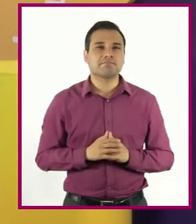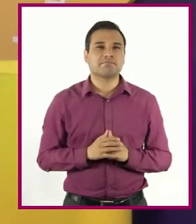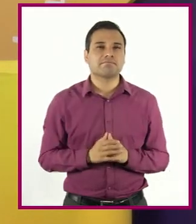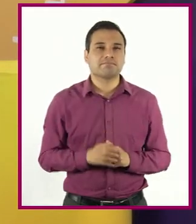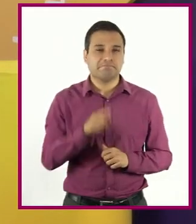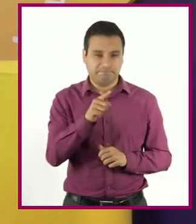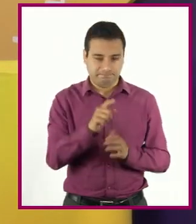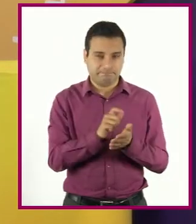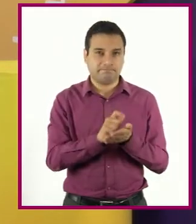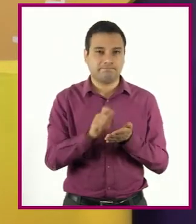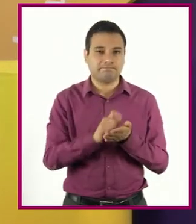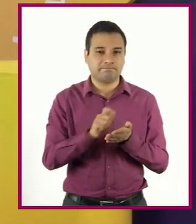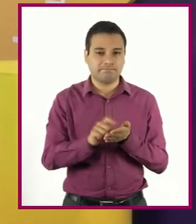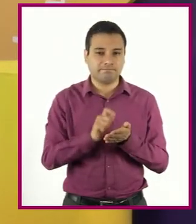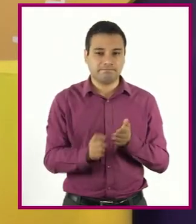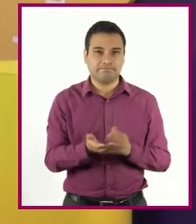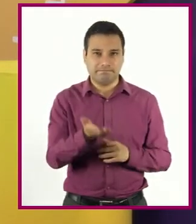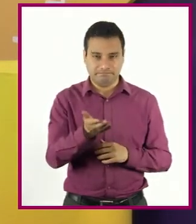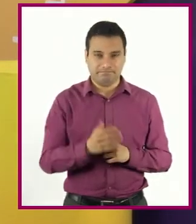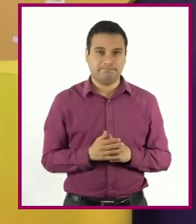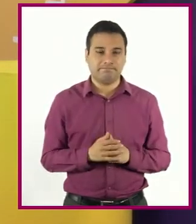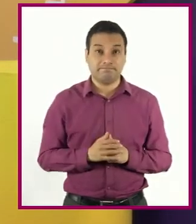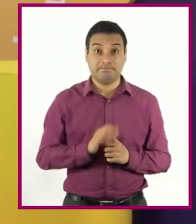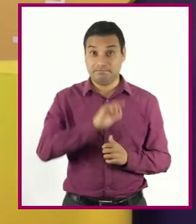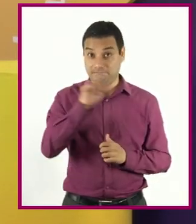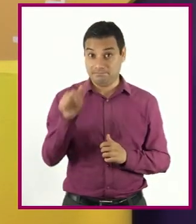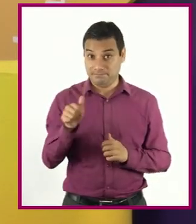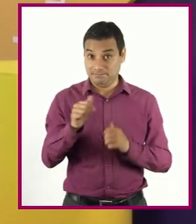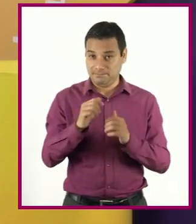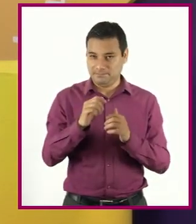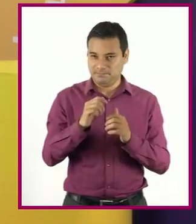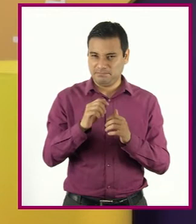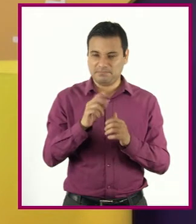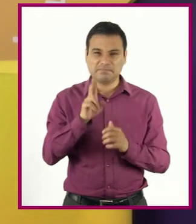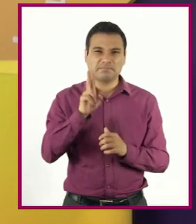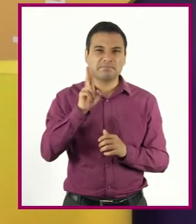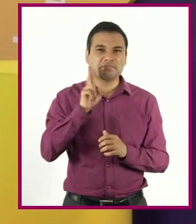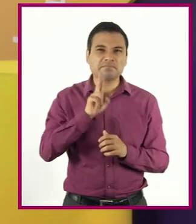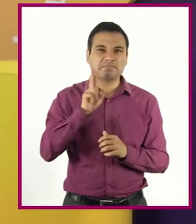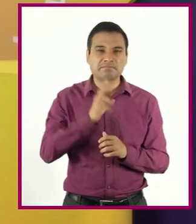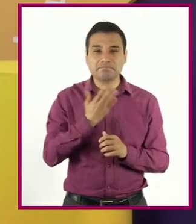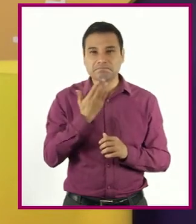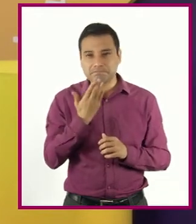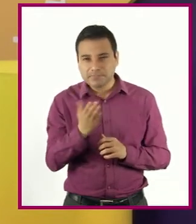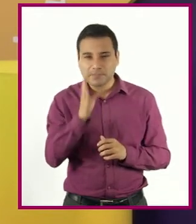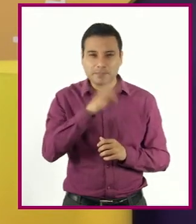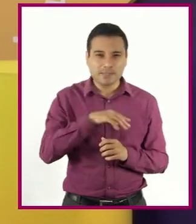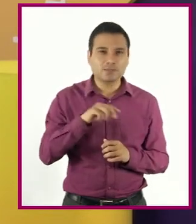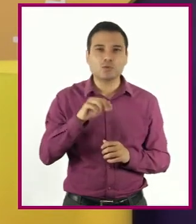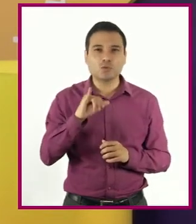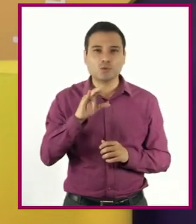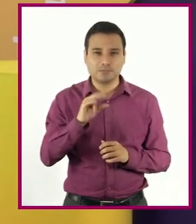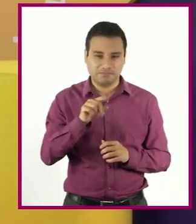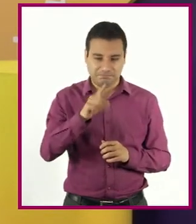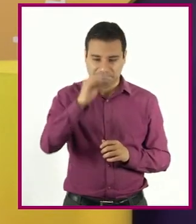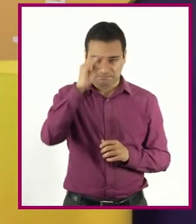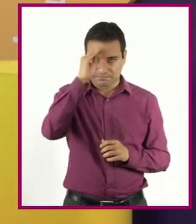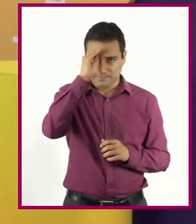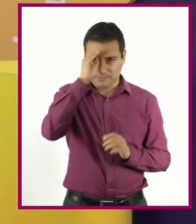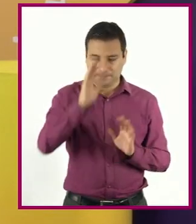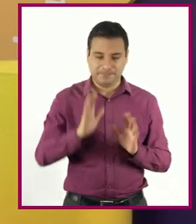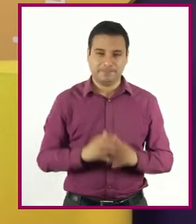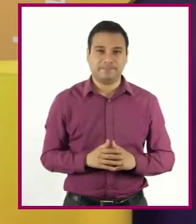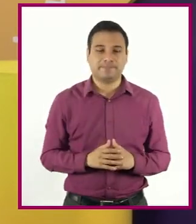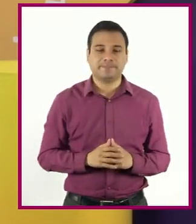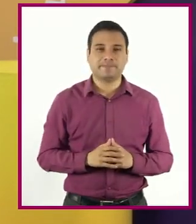Escriban en su cuaderno la respuesta y al final verifiquen que sea correcto el motivo por el cual escogieron esa